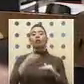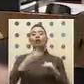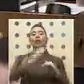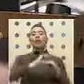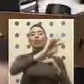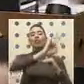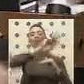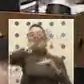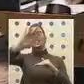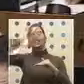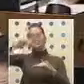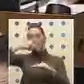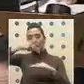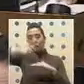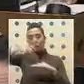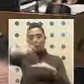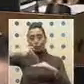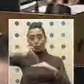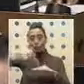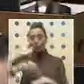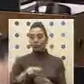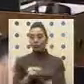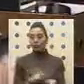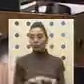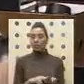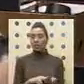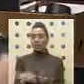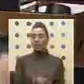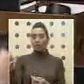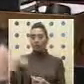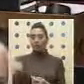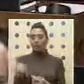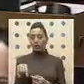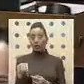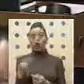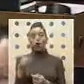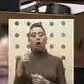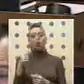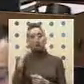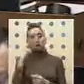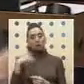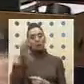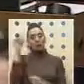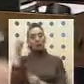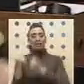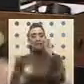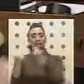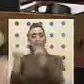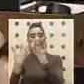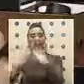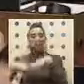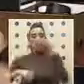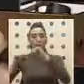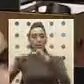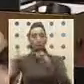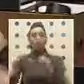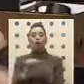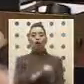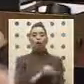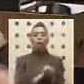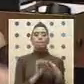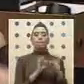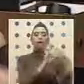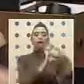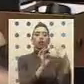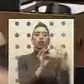Combustibles de que en realidad ellos más que ser empresarios son empleados de dos grandes compañías que tienen